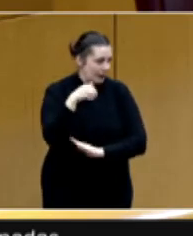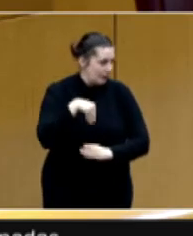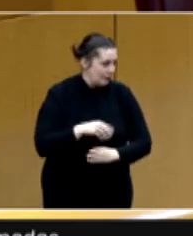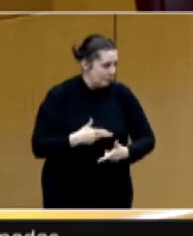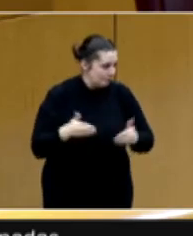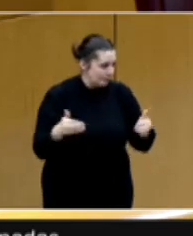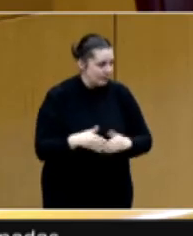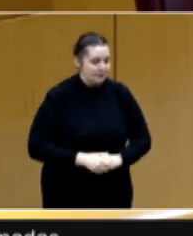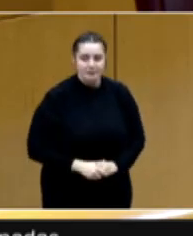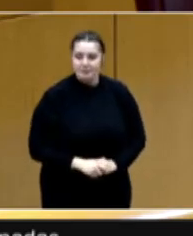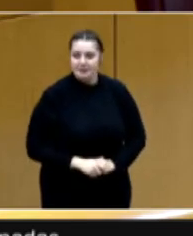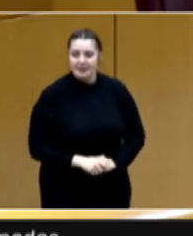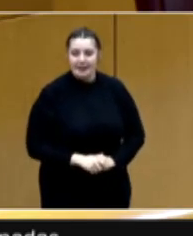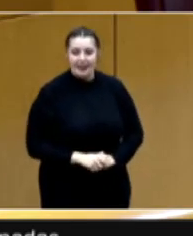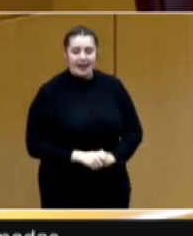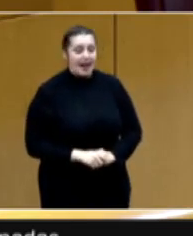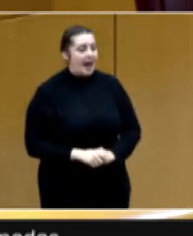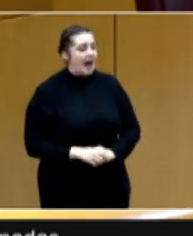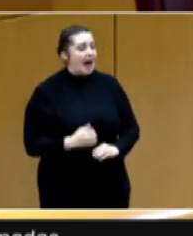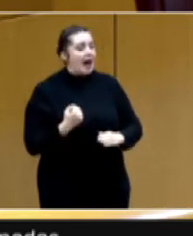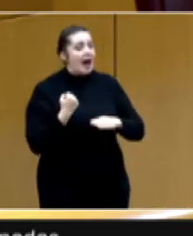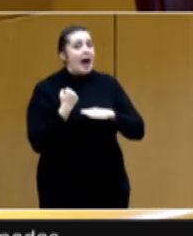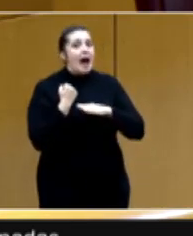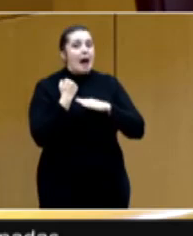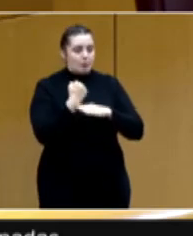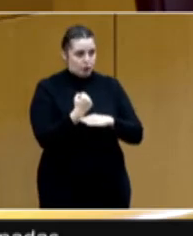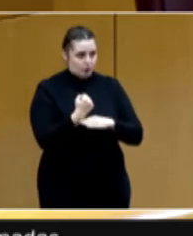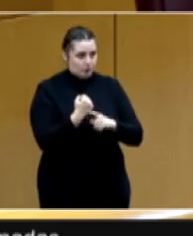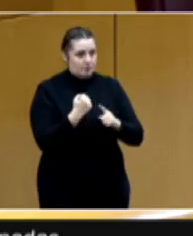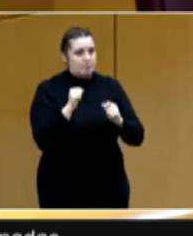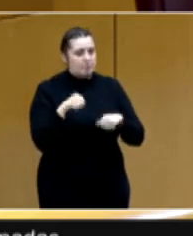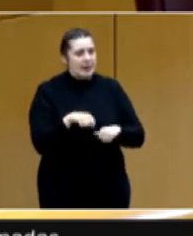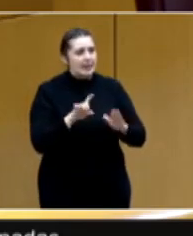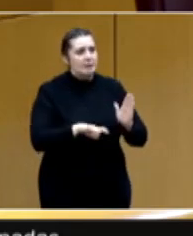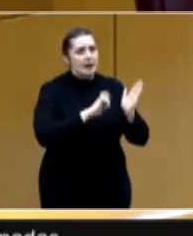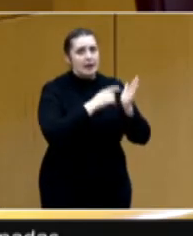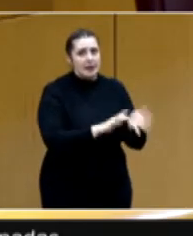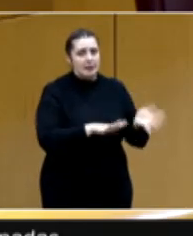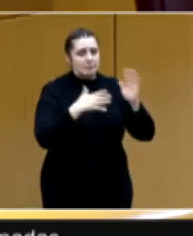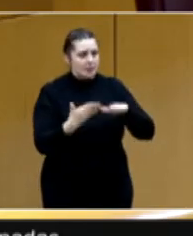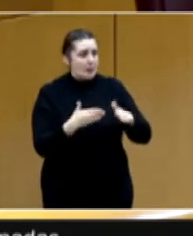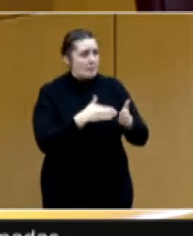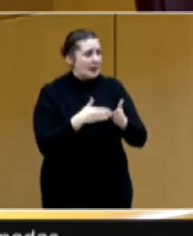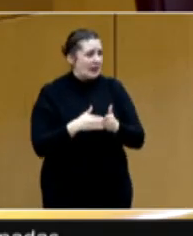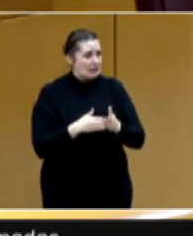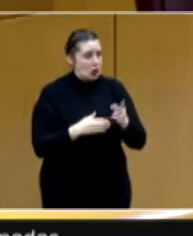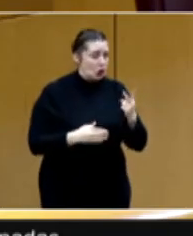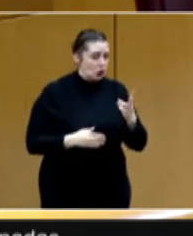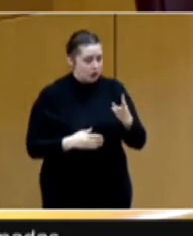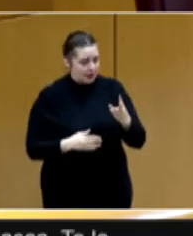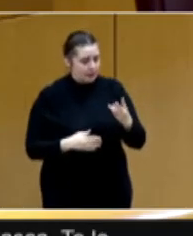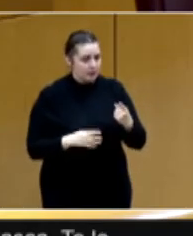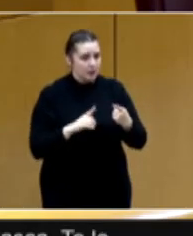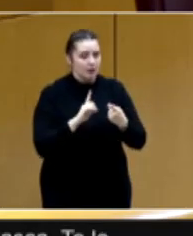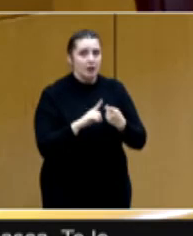los apoyos yo veo Barreras y a la hora de aplicar esta ley déjame que apunte dos o tres el primero ha sido apuntado